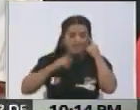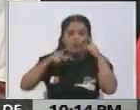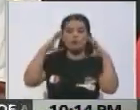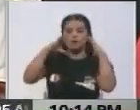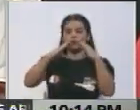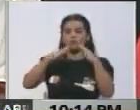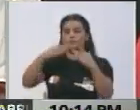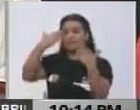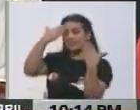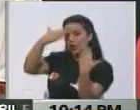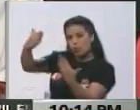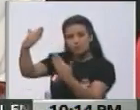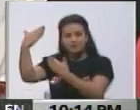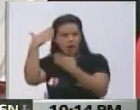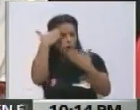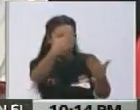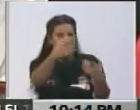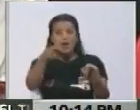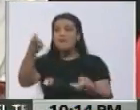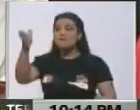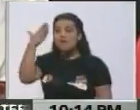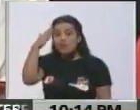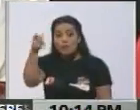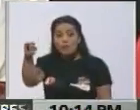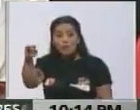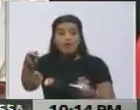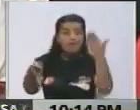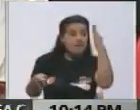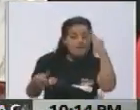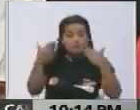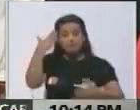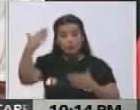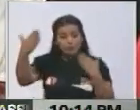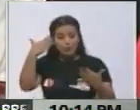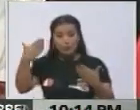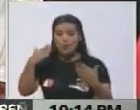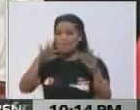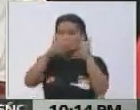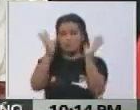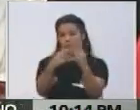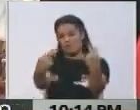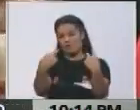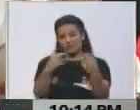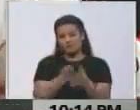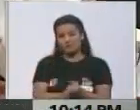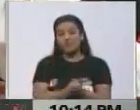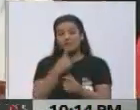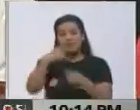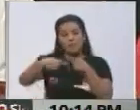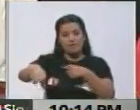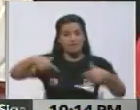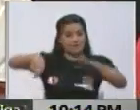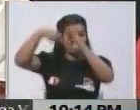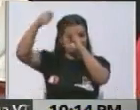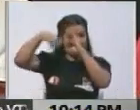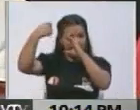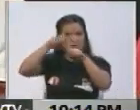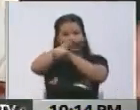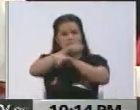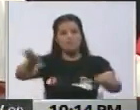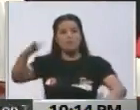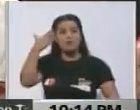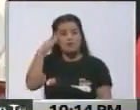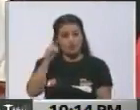aquí a Facebook y a todos los que nos ven en el mundo. Pues ya le vamos a lanzar el videíto por